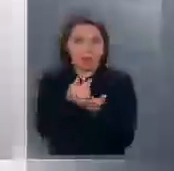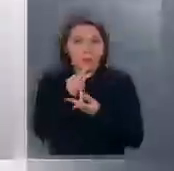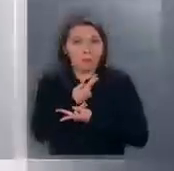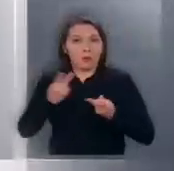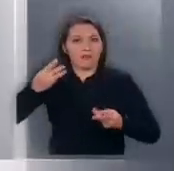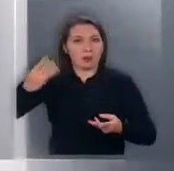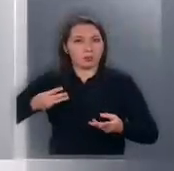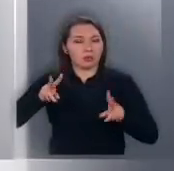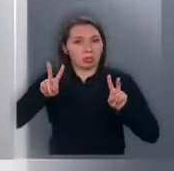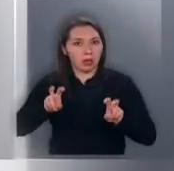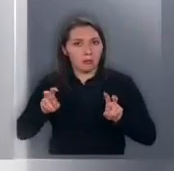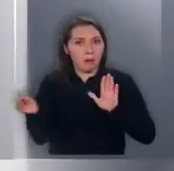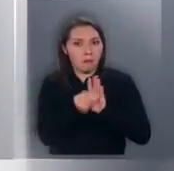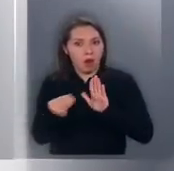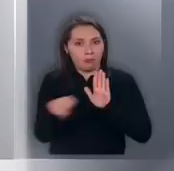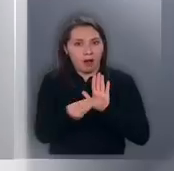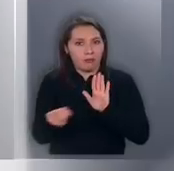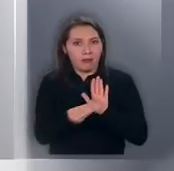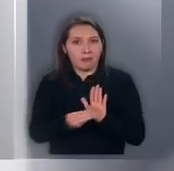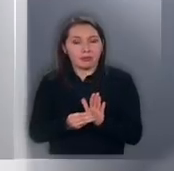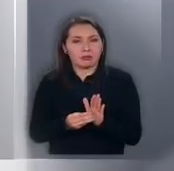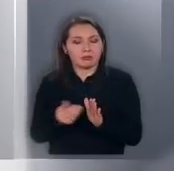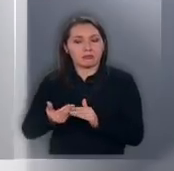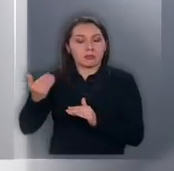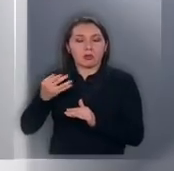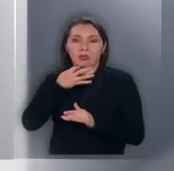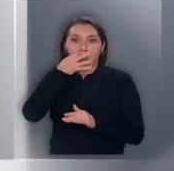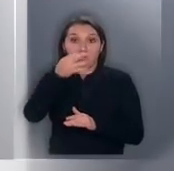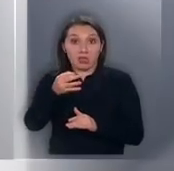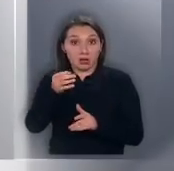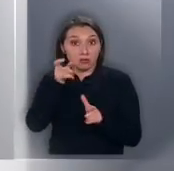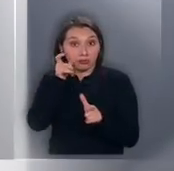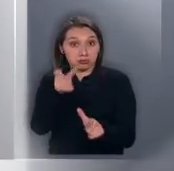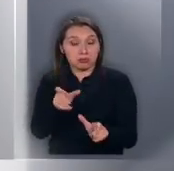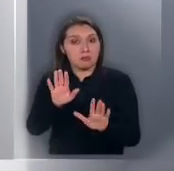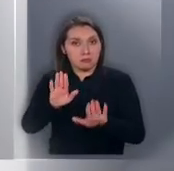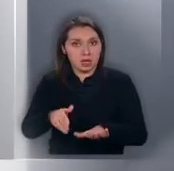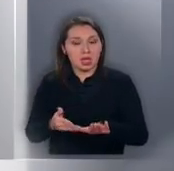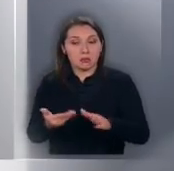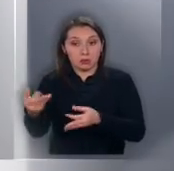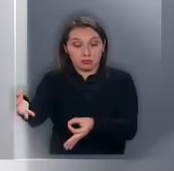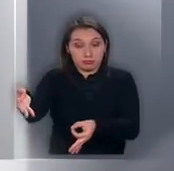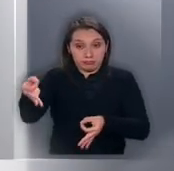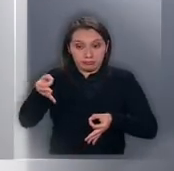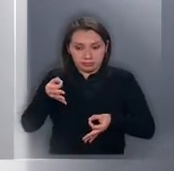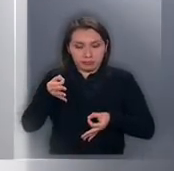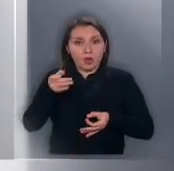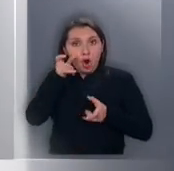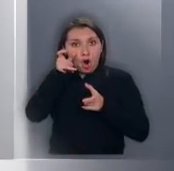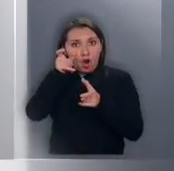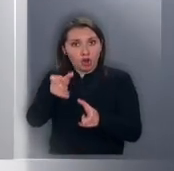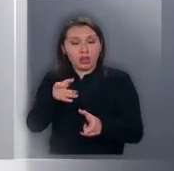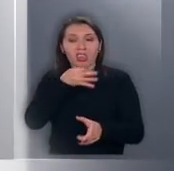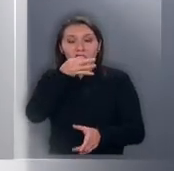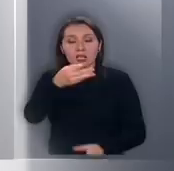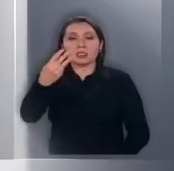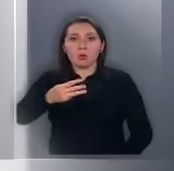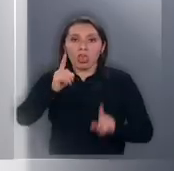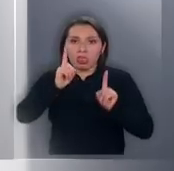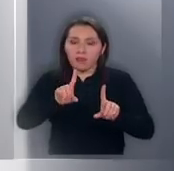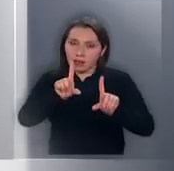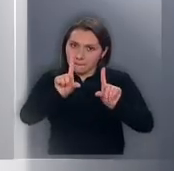publicidad municipal. Justamente hace unos días, el órgano se pronunció en el documento que él mismo nos hizo llegar. La Contraloría dice que el municipio